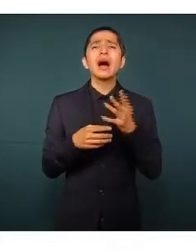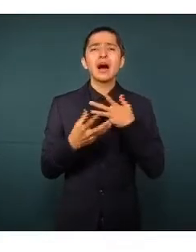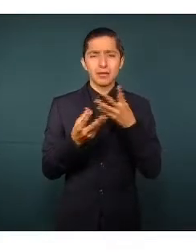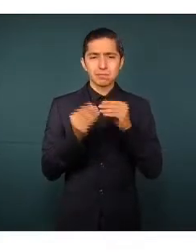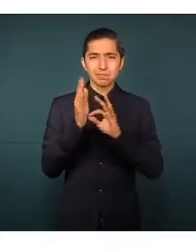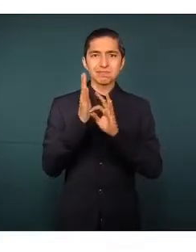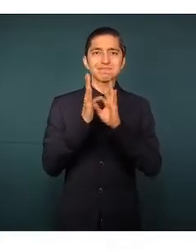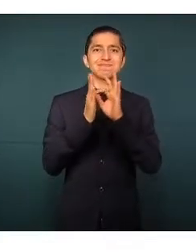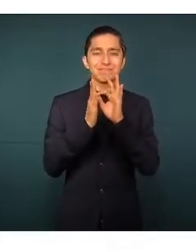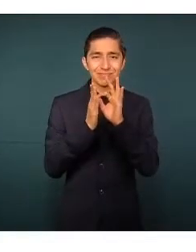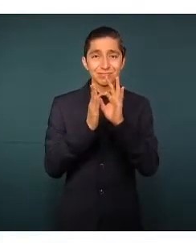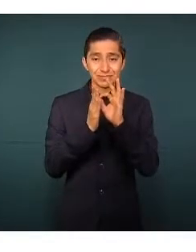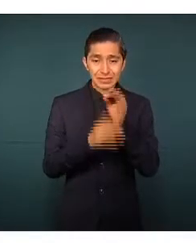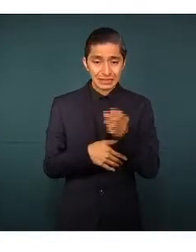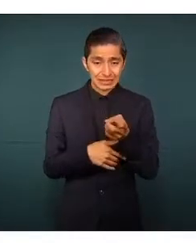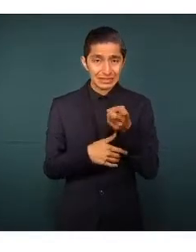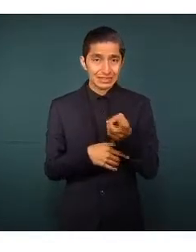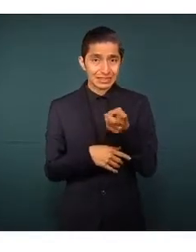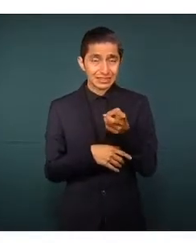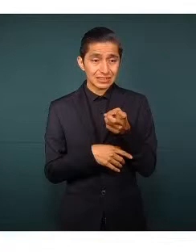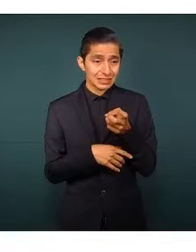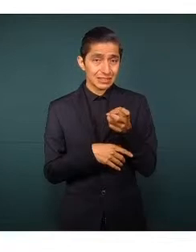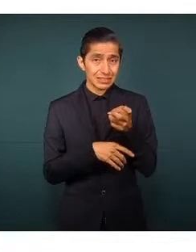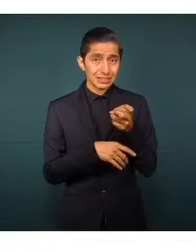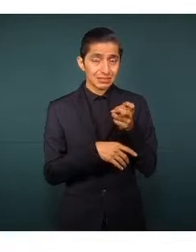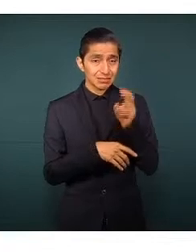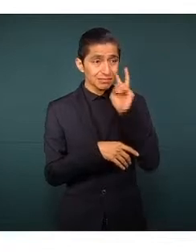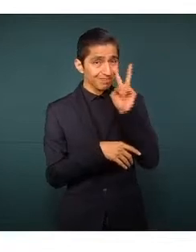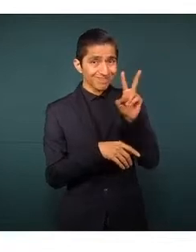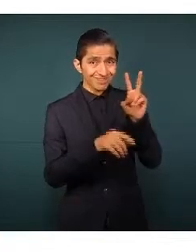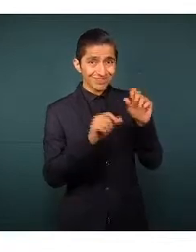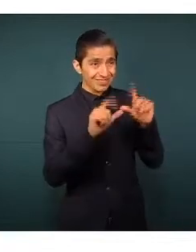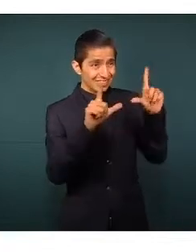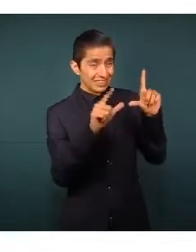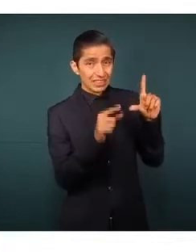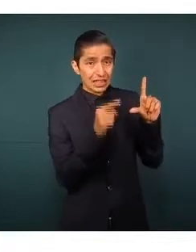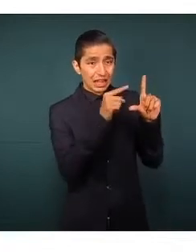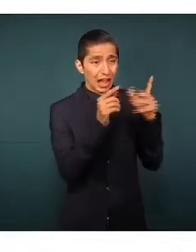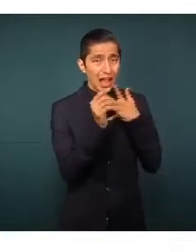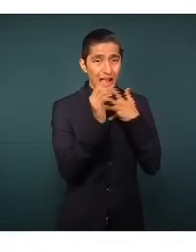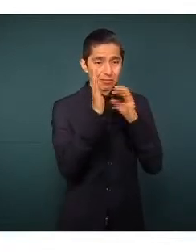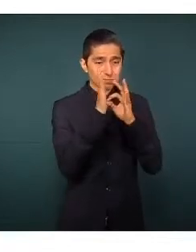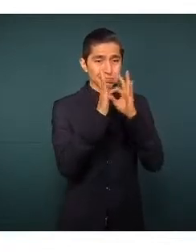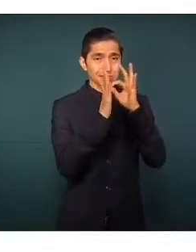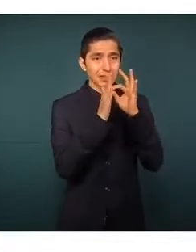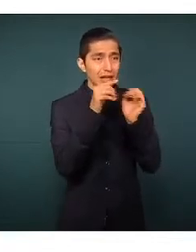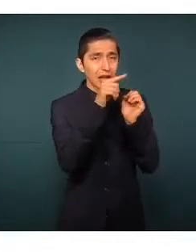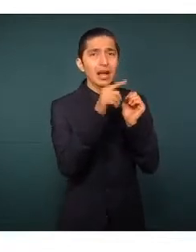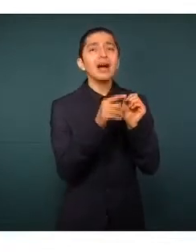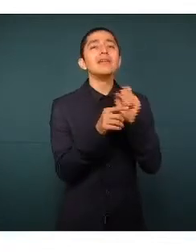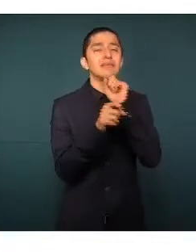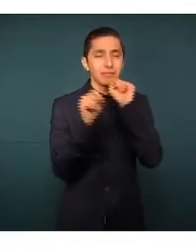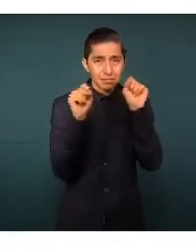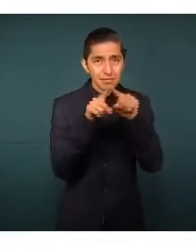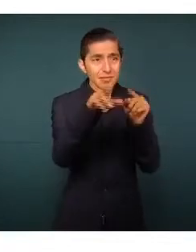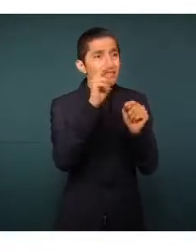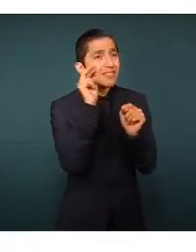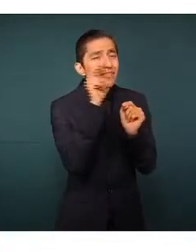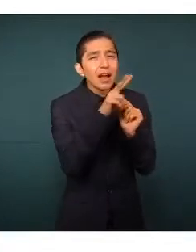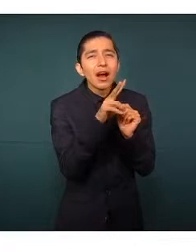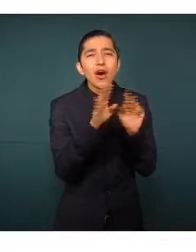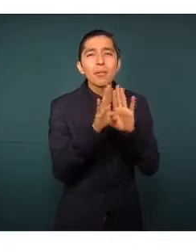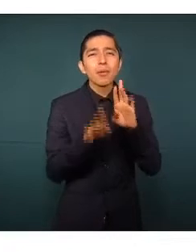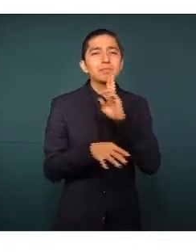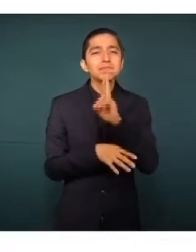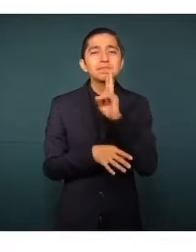incremento en esta parte. Aquí se ve el incremento. Aquí se ven los resultados en el